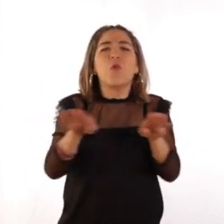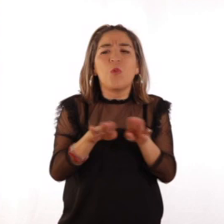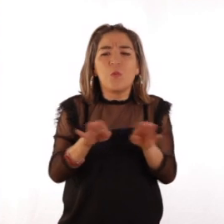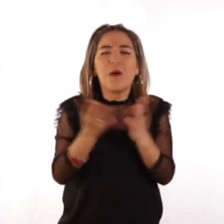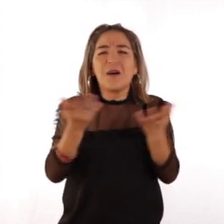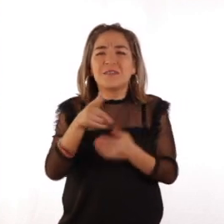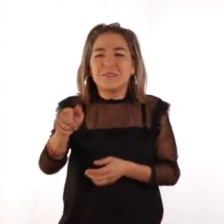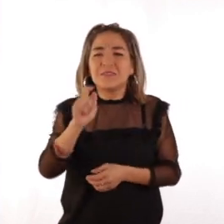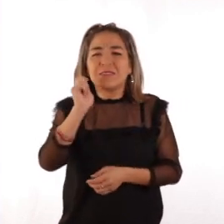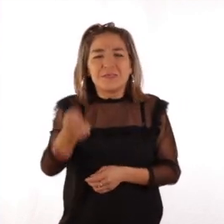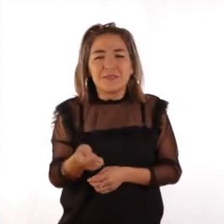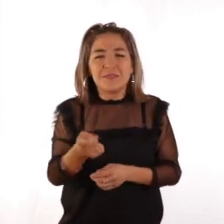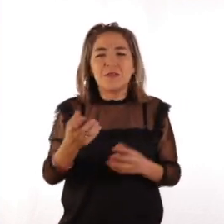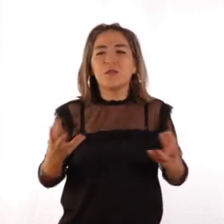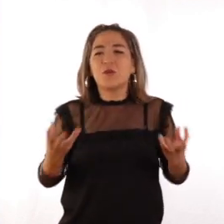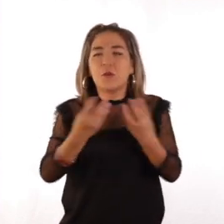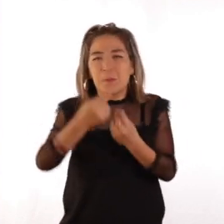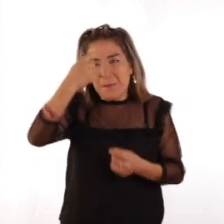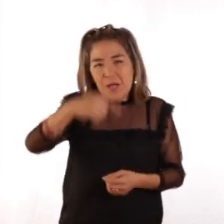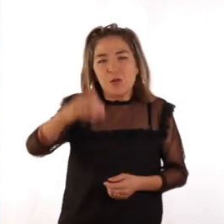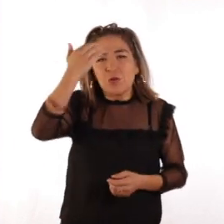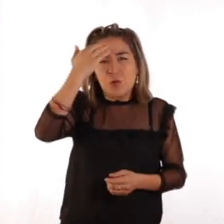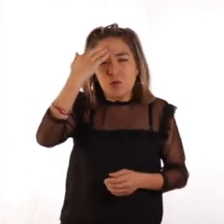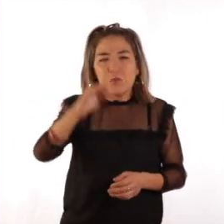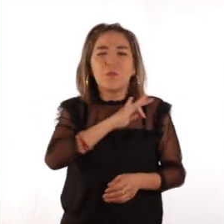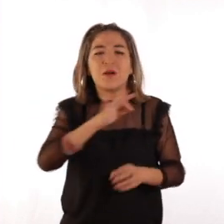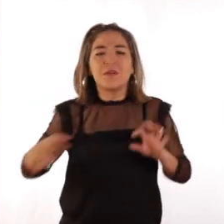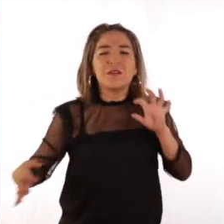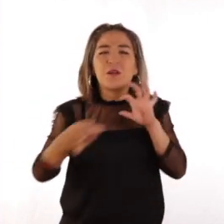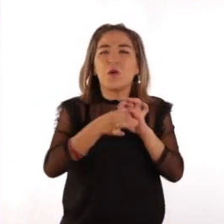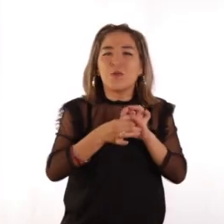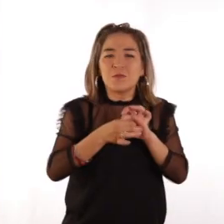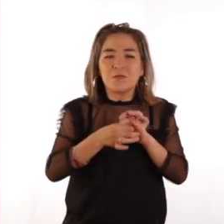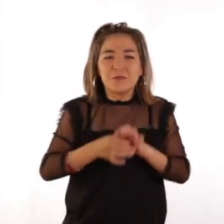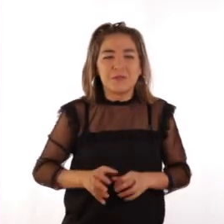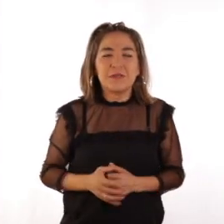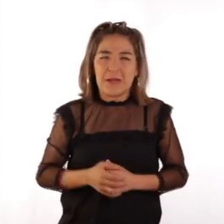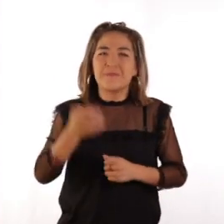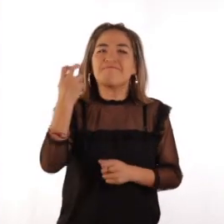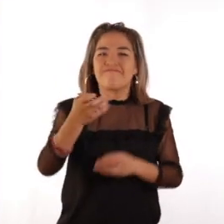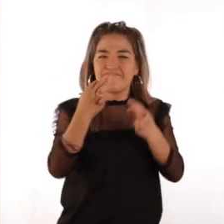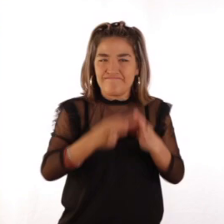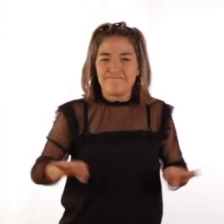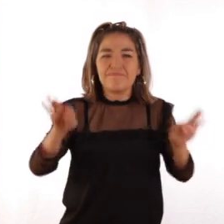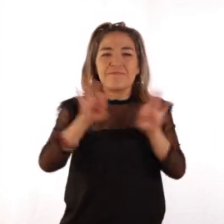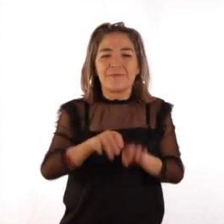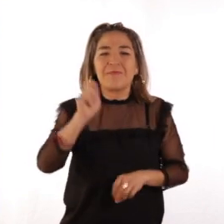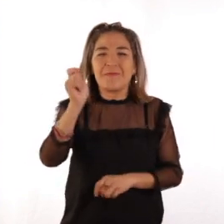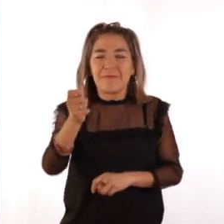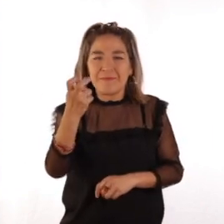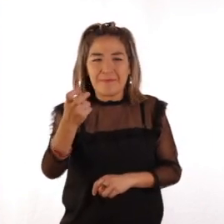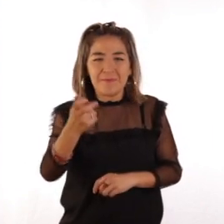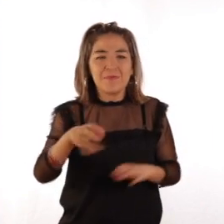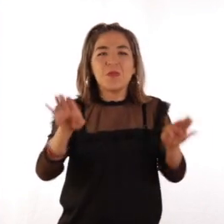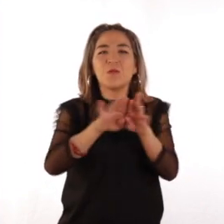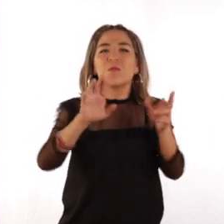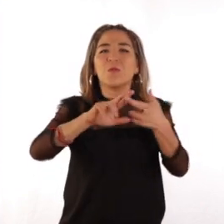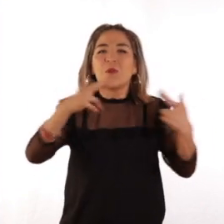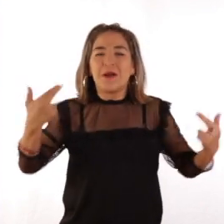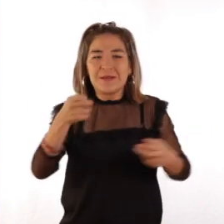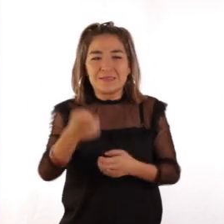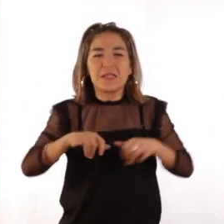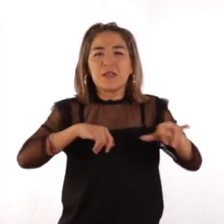¿no? ¿Cómo es que estas dos áreas de conocimiento se conectan? Es muy importante